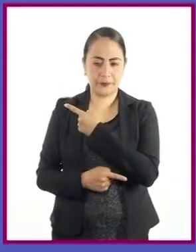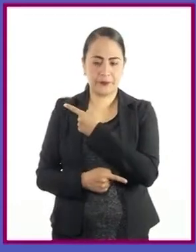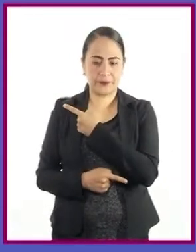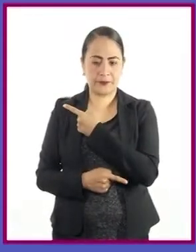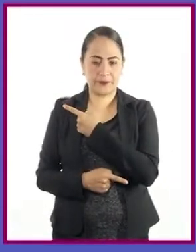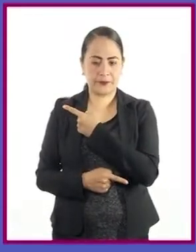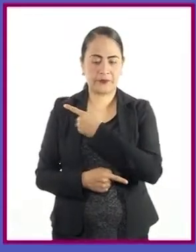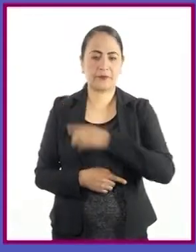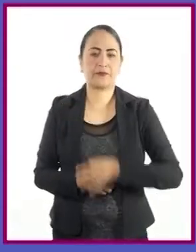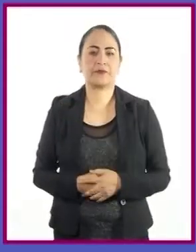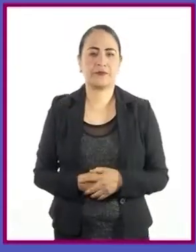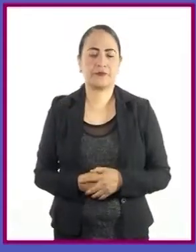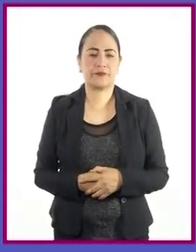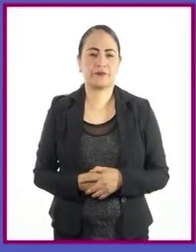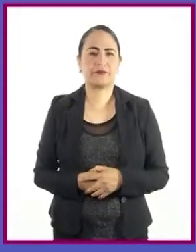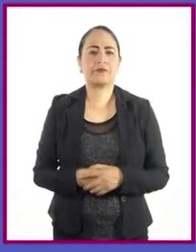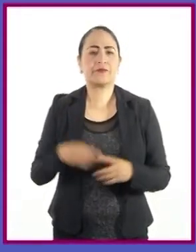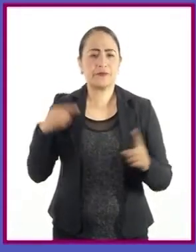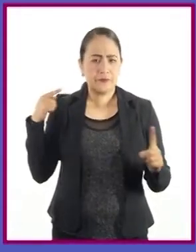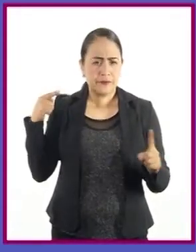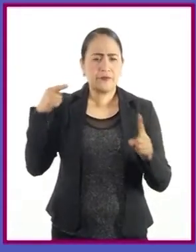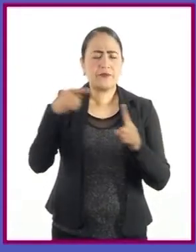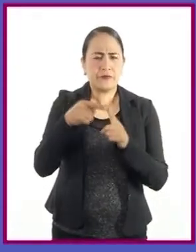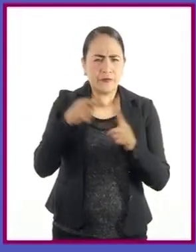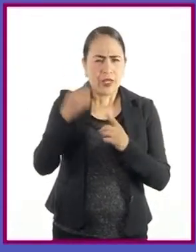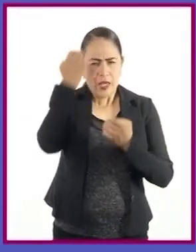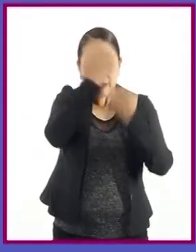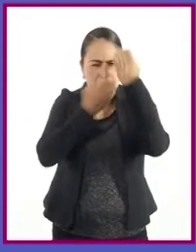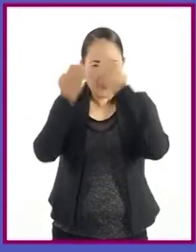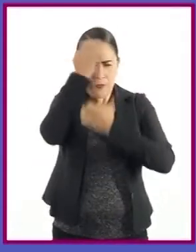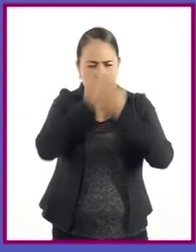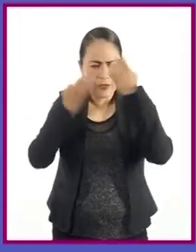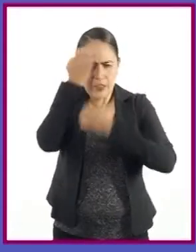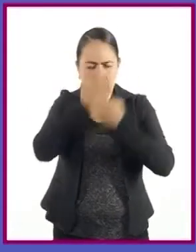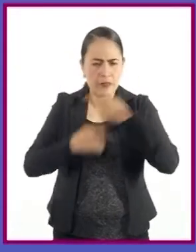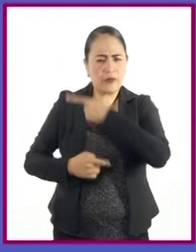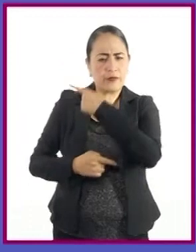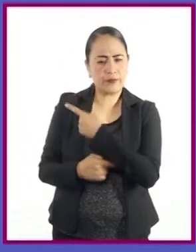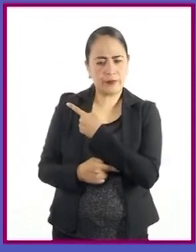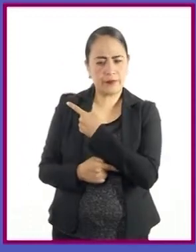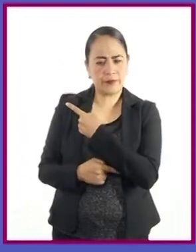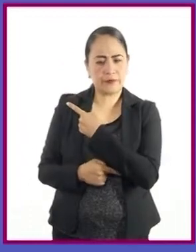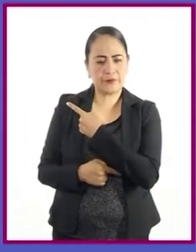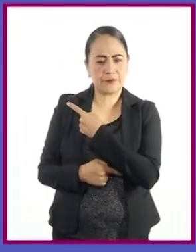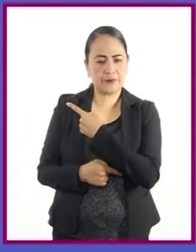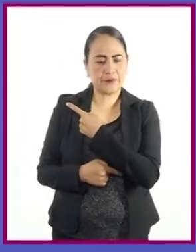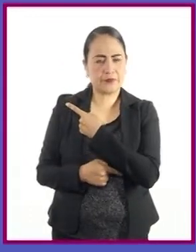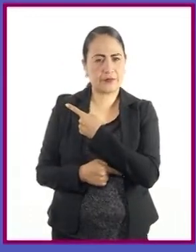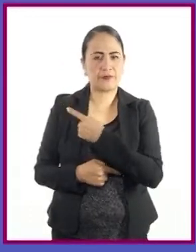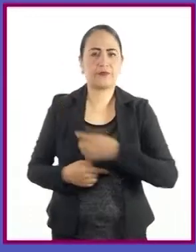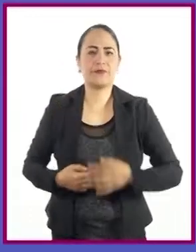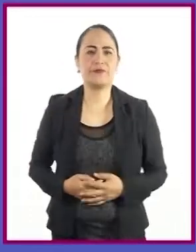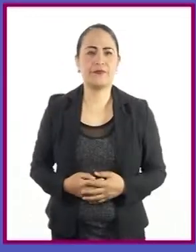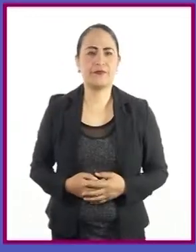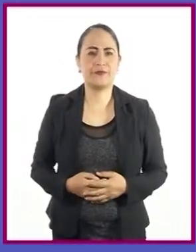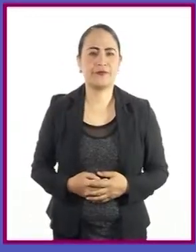de teatro, poniendo énfasis en el analizar espacios y tiempos para una